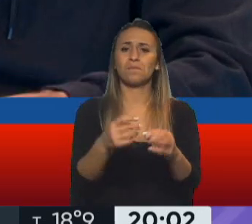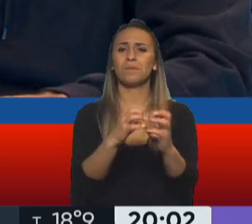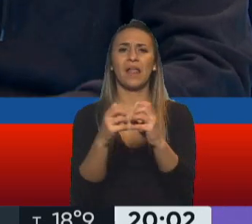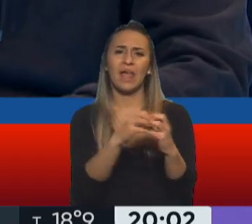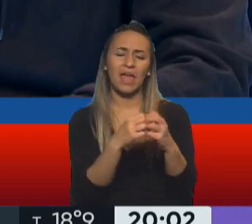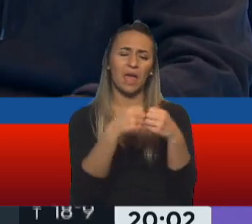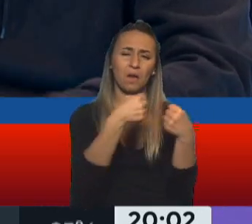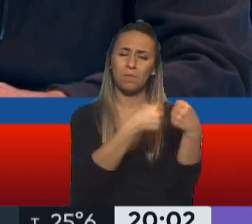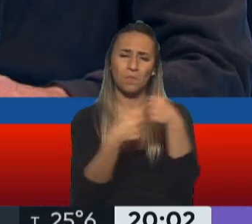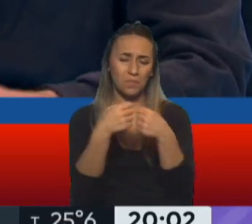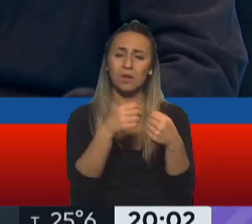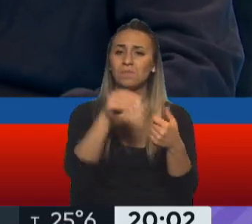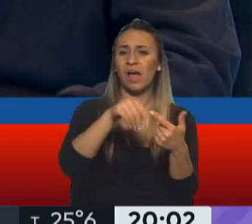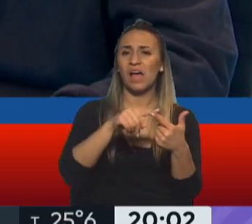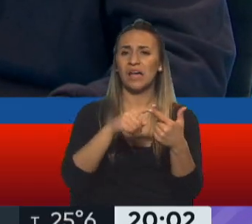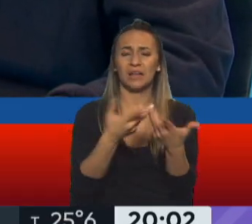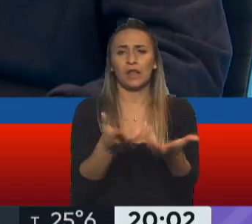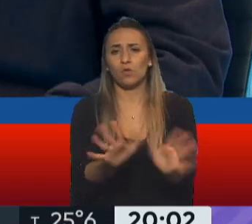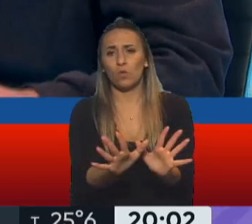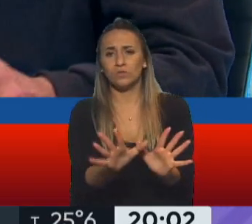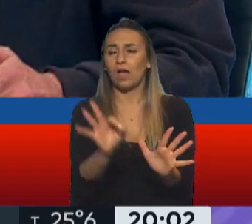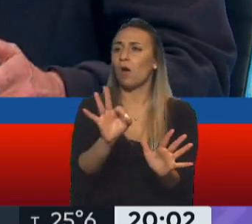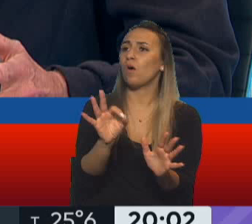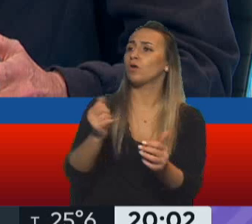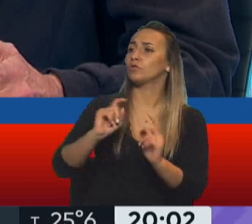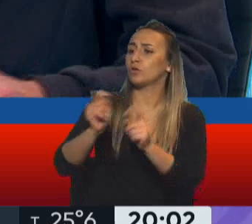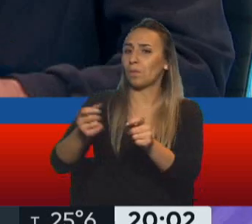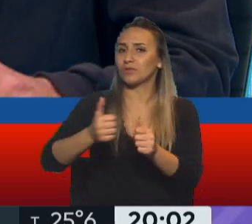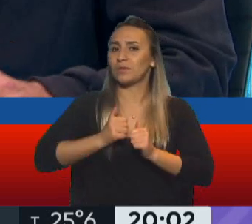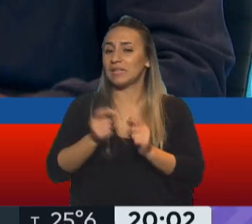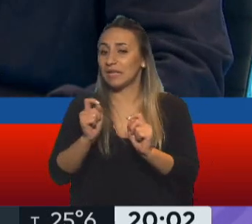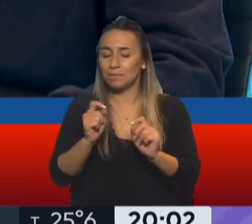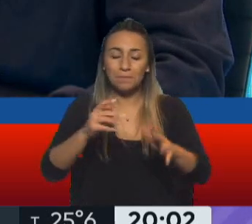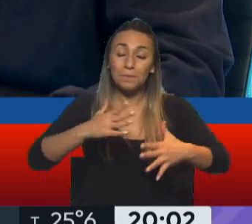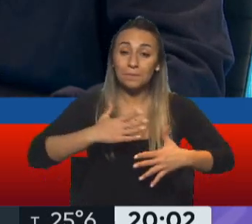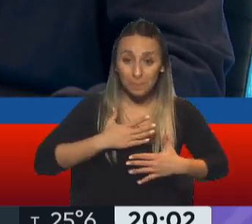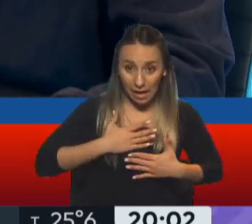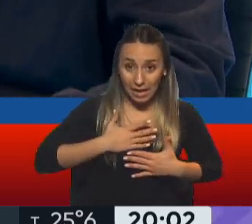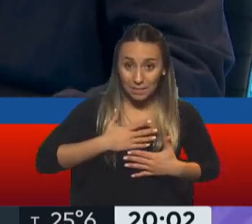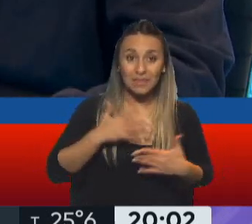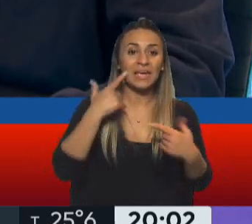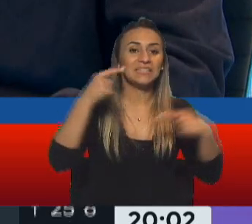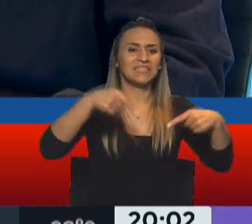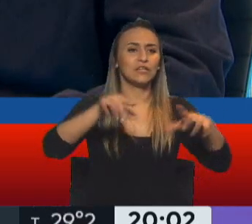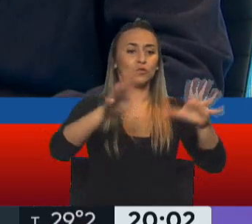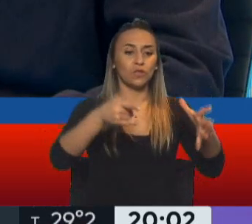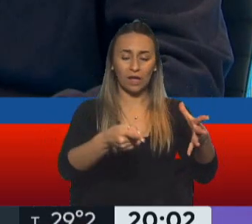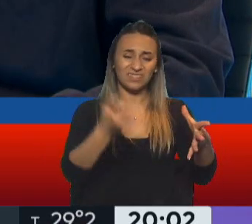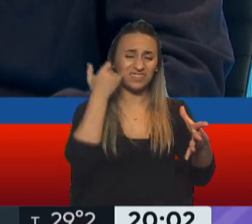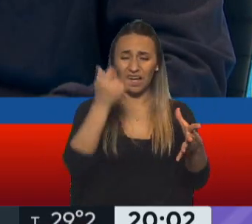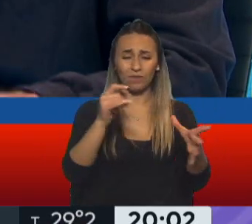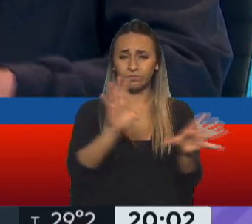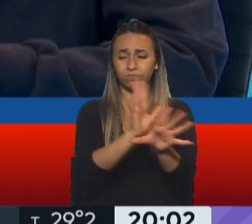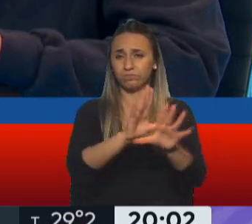la danza de nombres para los reemplazos, a mí me parece que lo que está agotado es el dispositivo institucional. Lo que hay que repensar es el